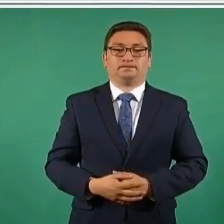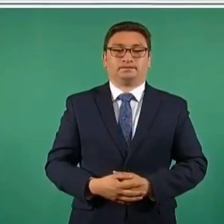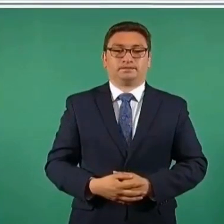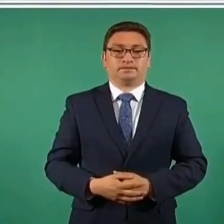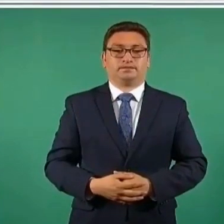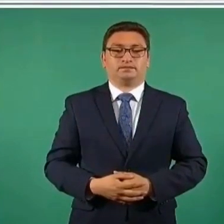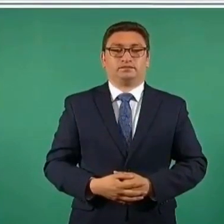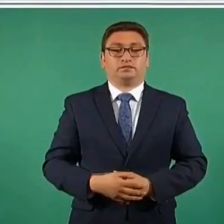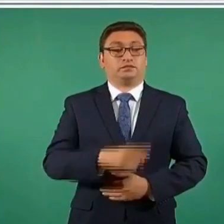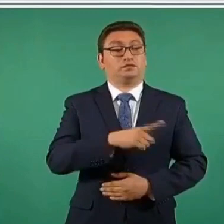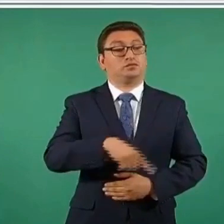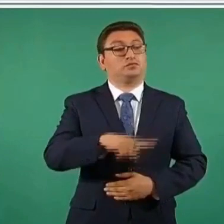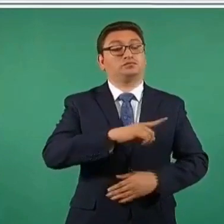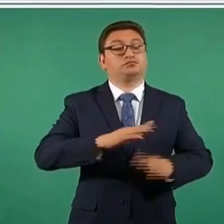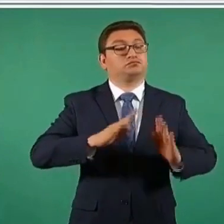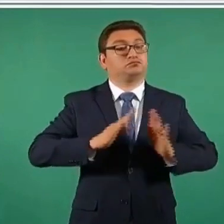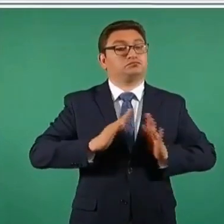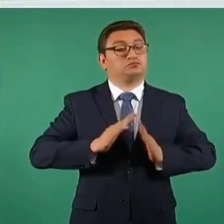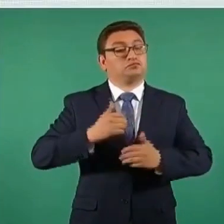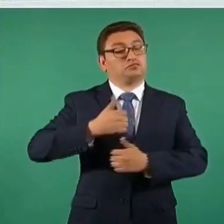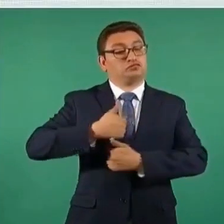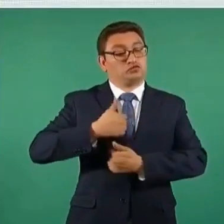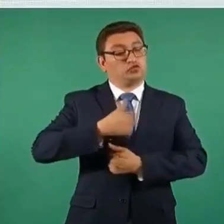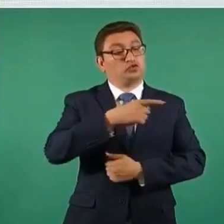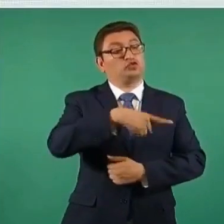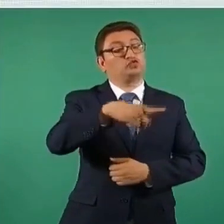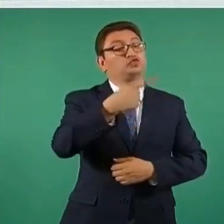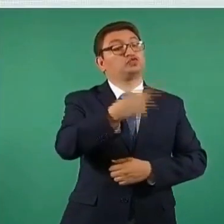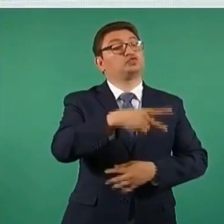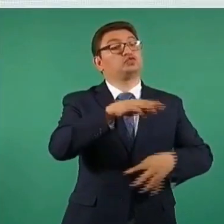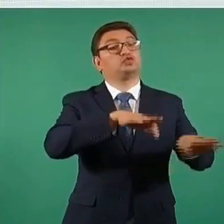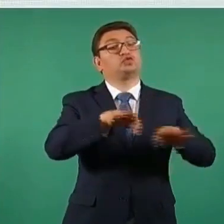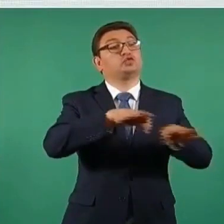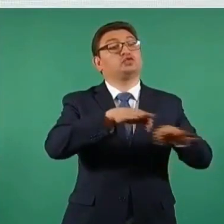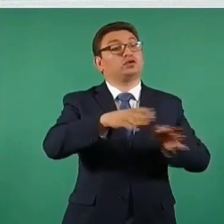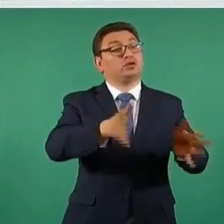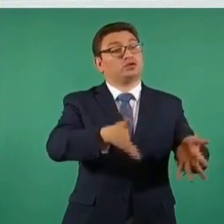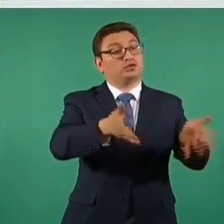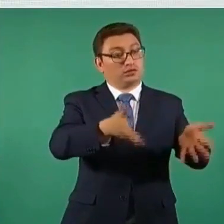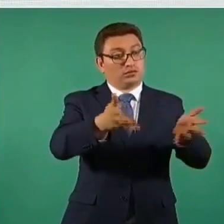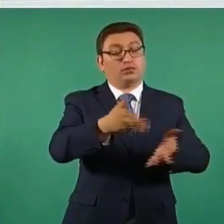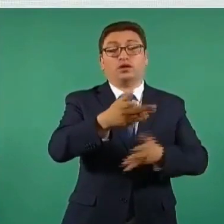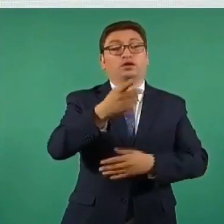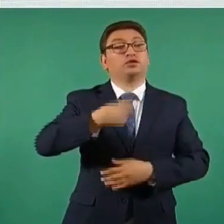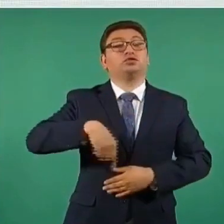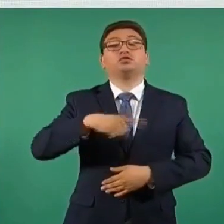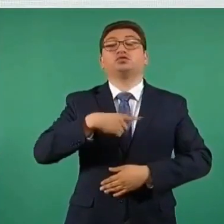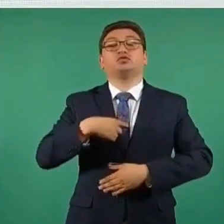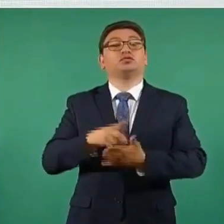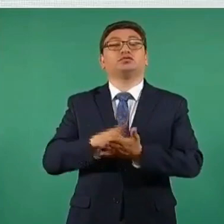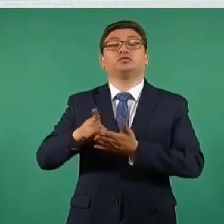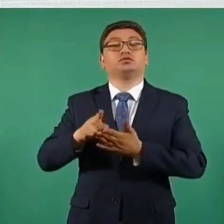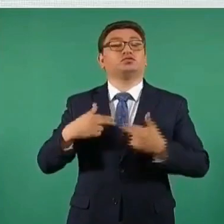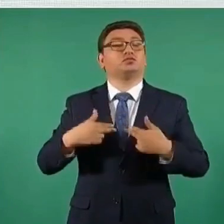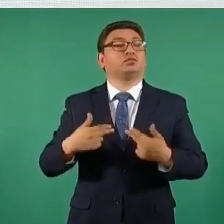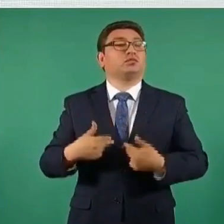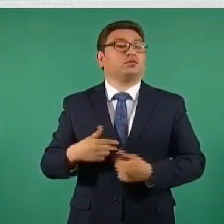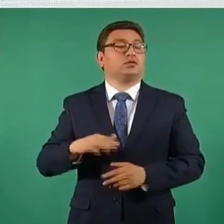le decían a los militares: ustedes hagan su trabajo y nosotros nos encargamos de los derechos humanos,